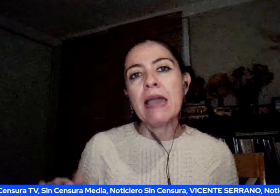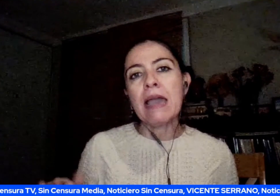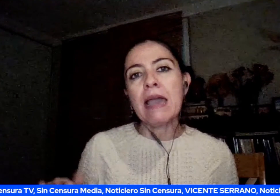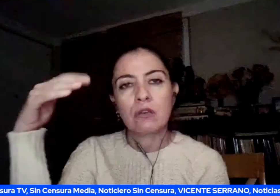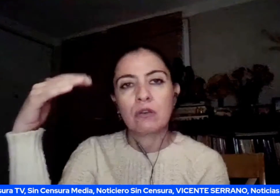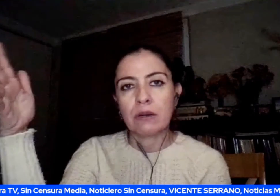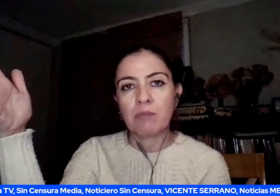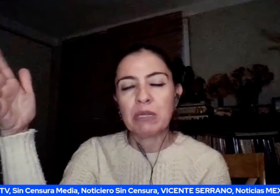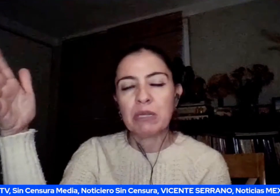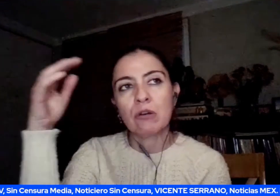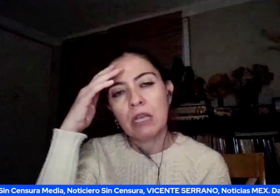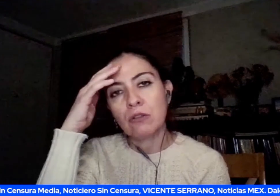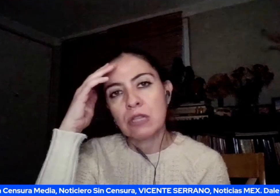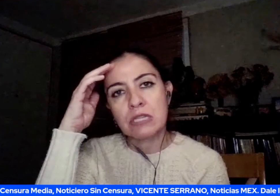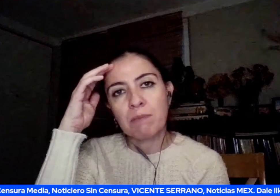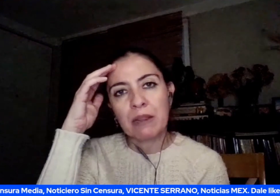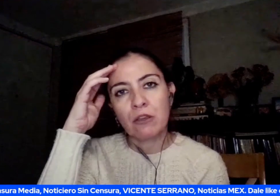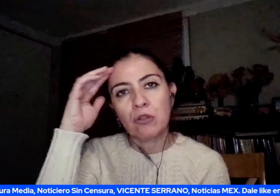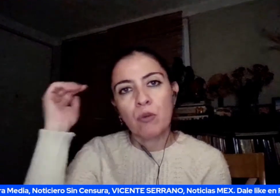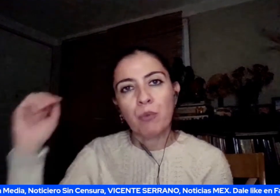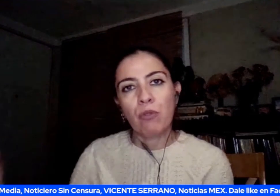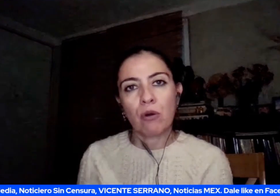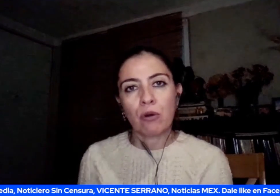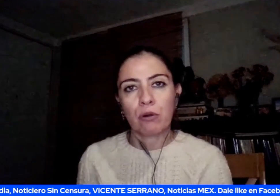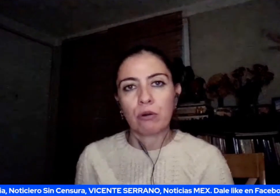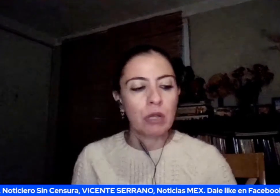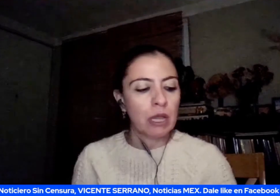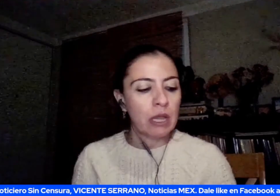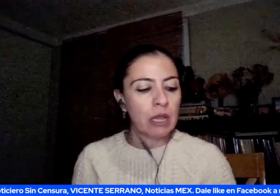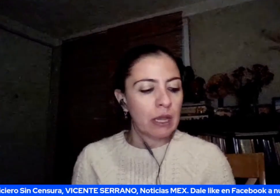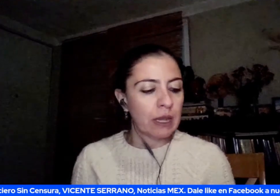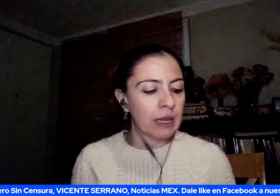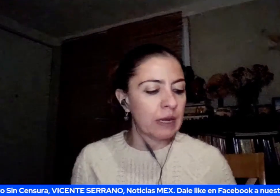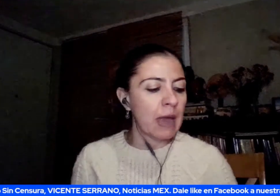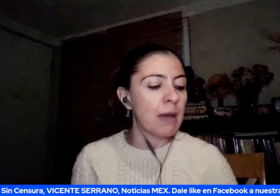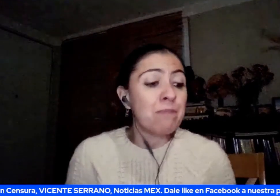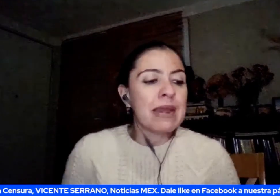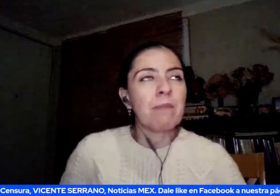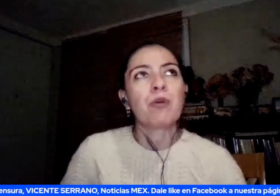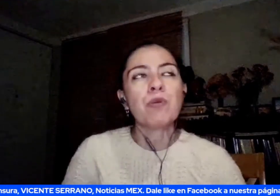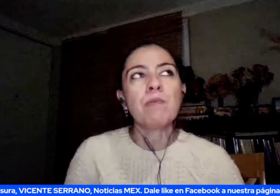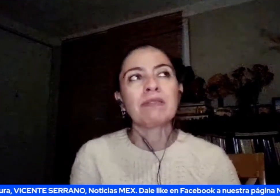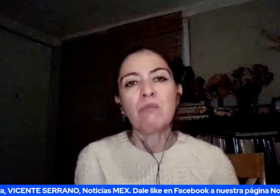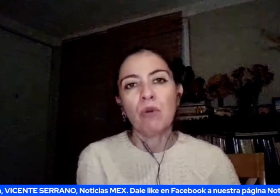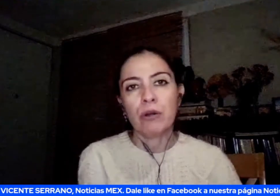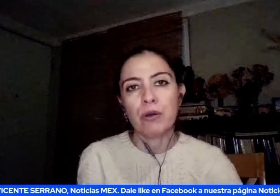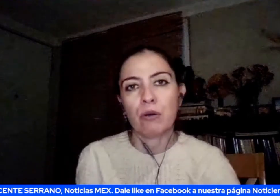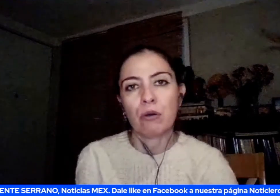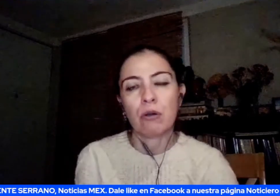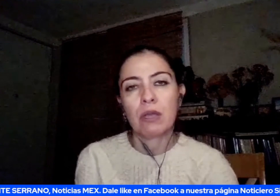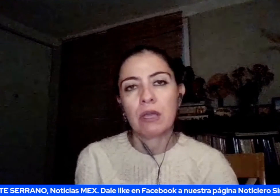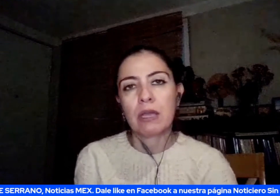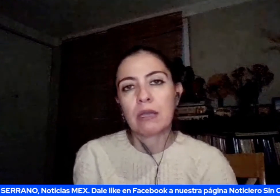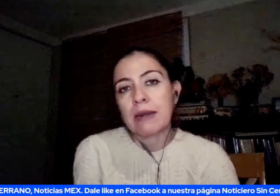escandalosos, repito, en donde se perdió todo pudor, ¿no? El propio